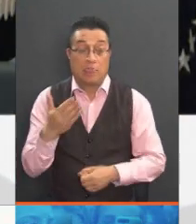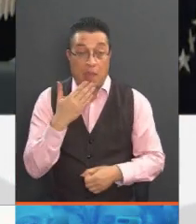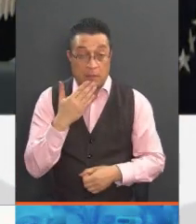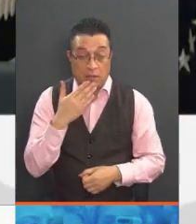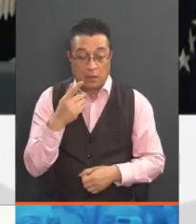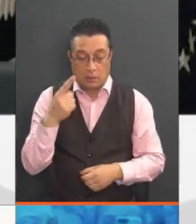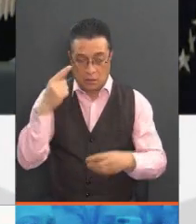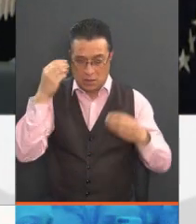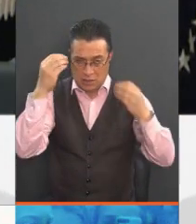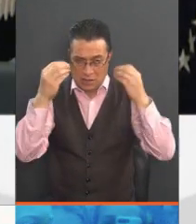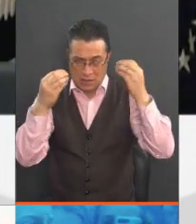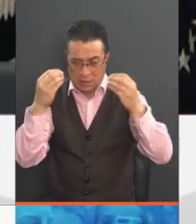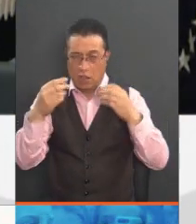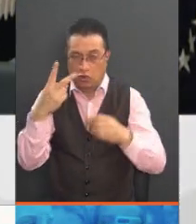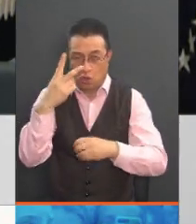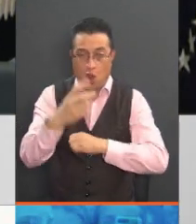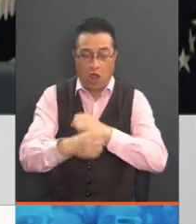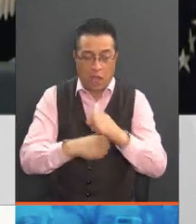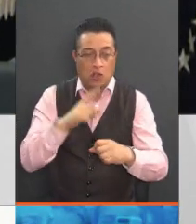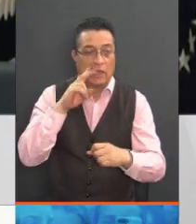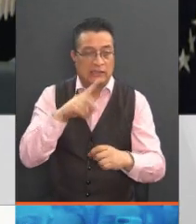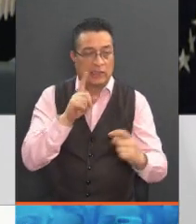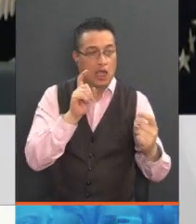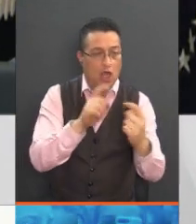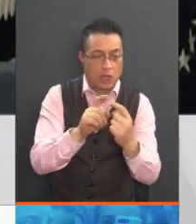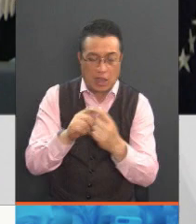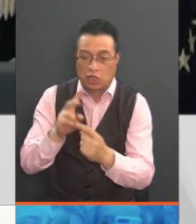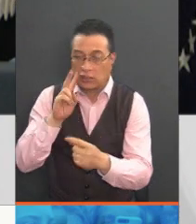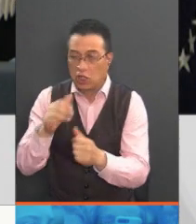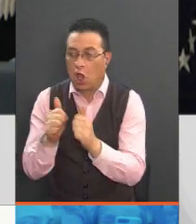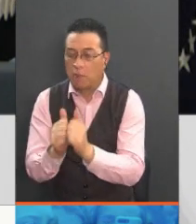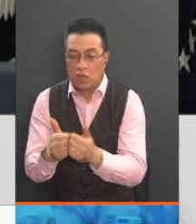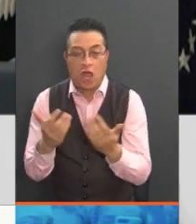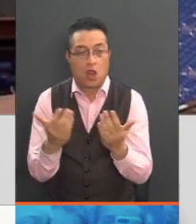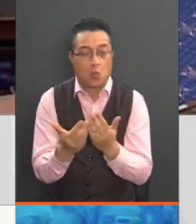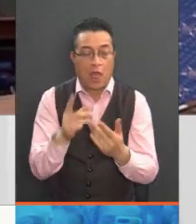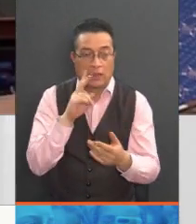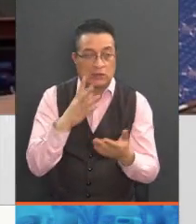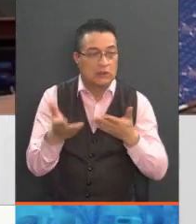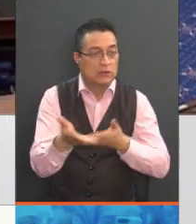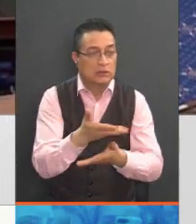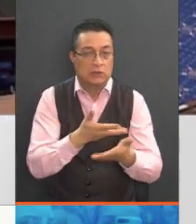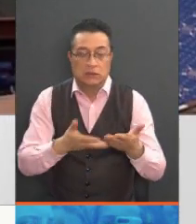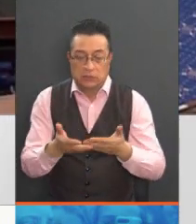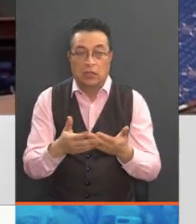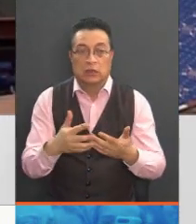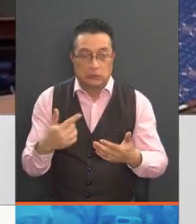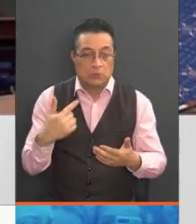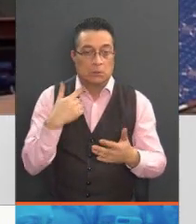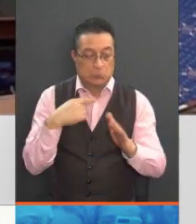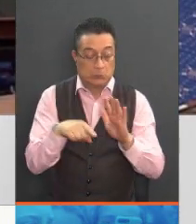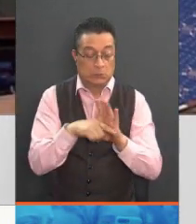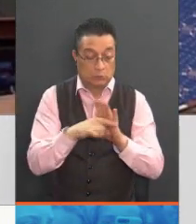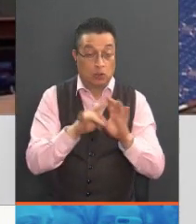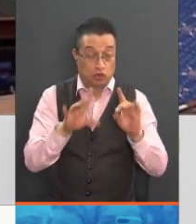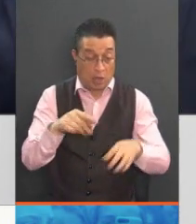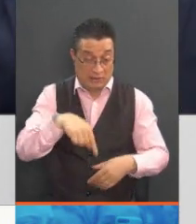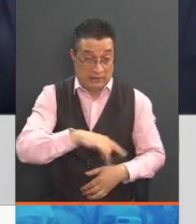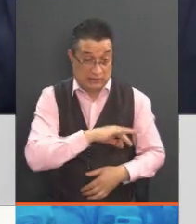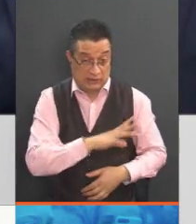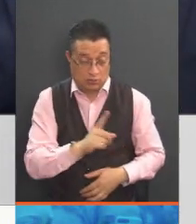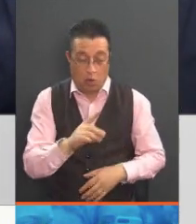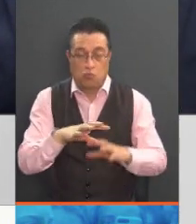pensarlo. Dos años sin contacto, sin compañeros en el colegio, sin roce social, están dando no solo en Chile, en muchas partes del